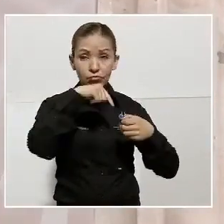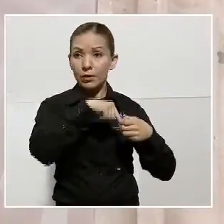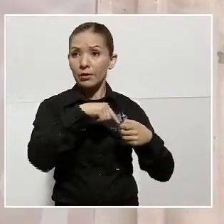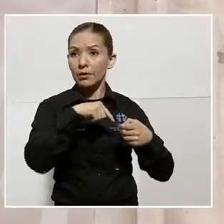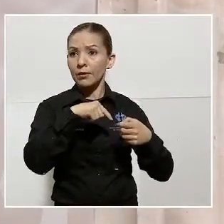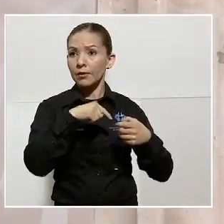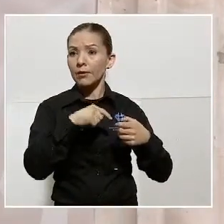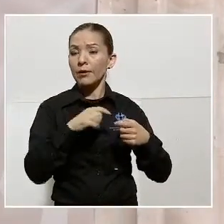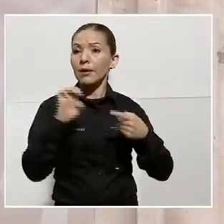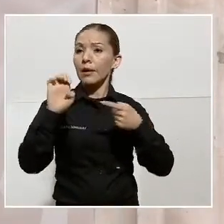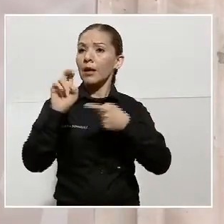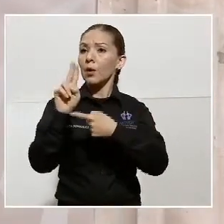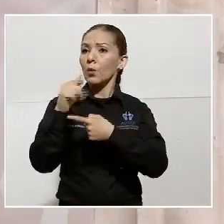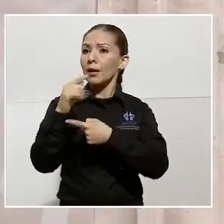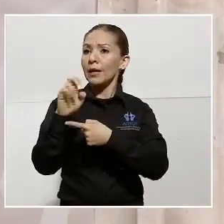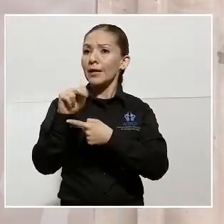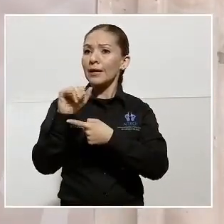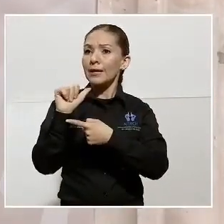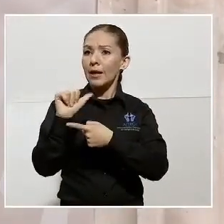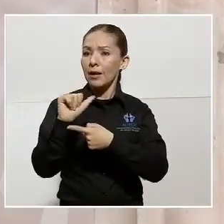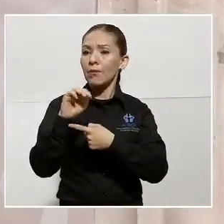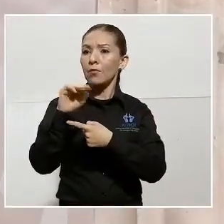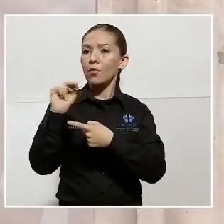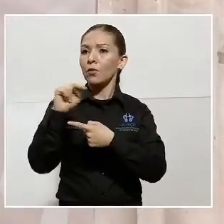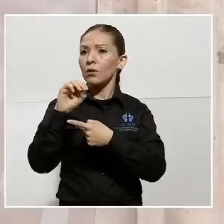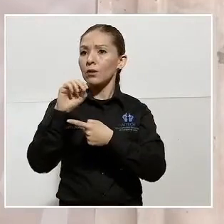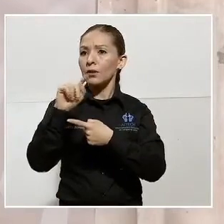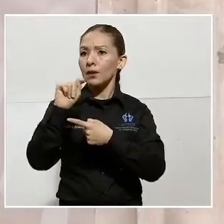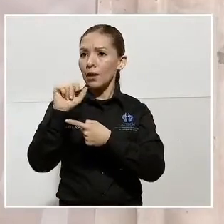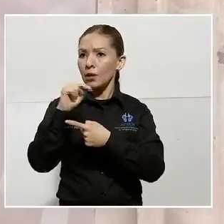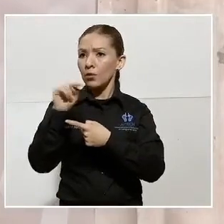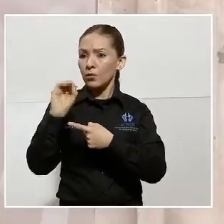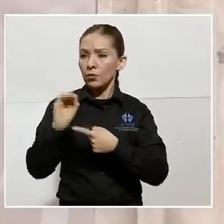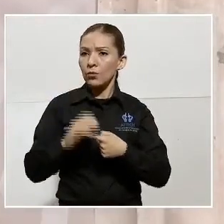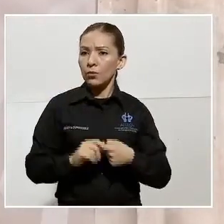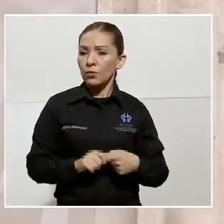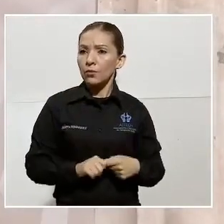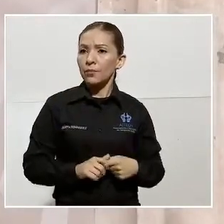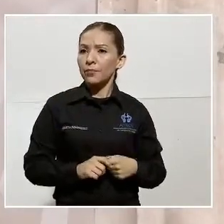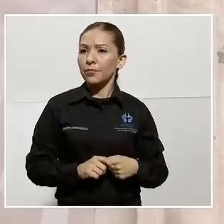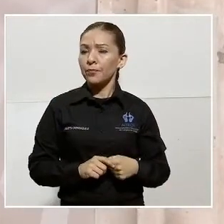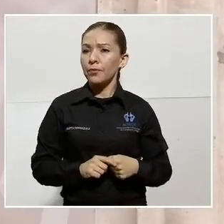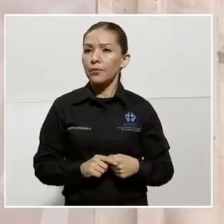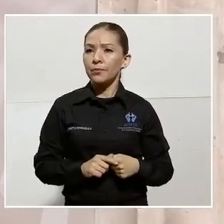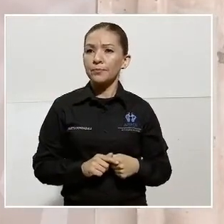son Eugenia Alier Montaño, son